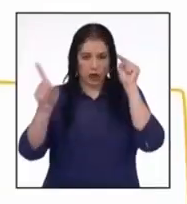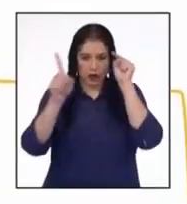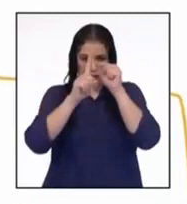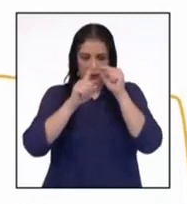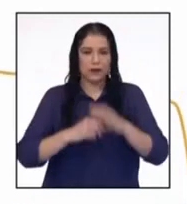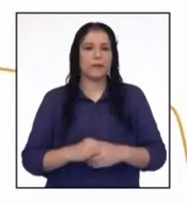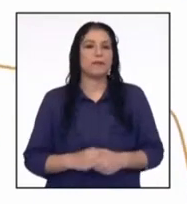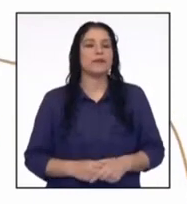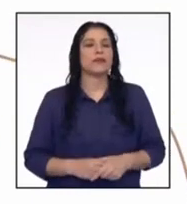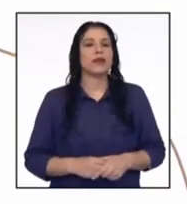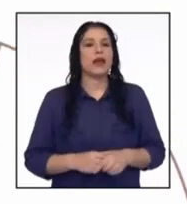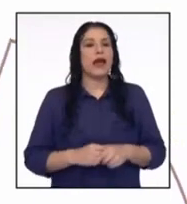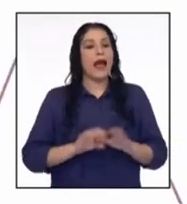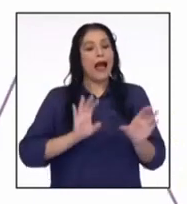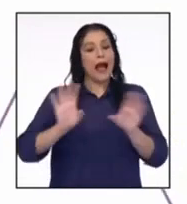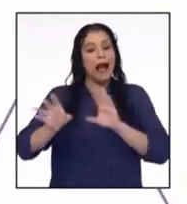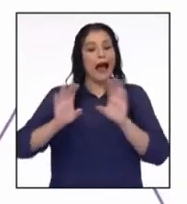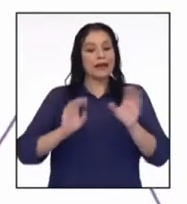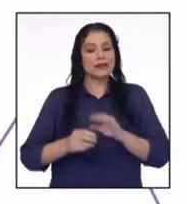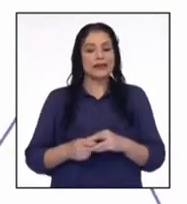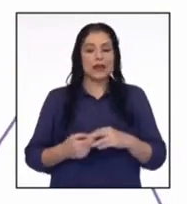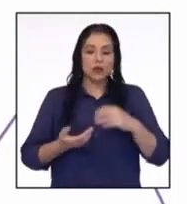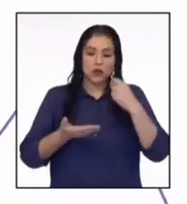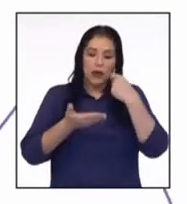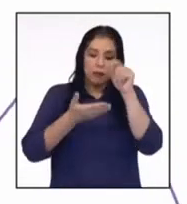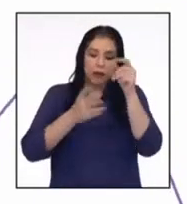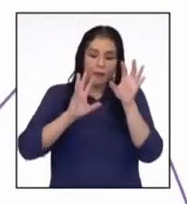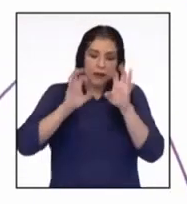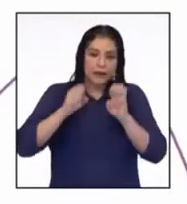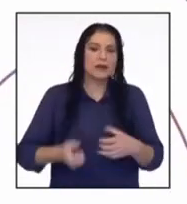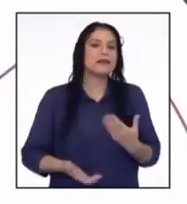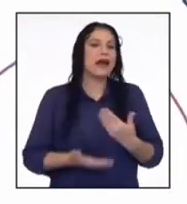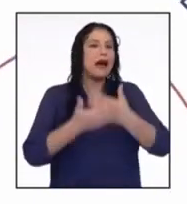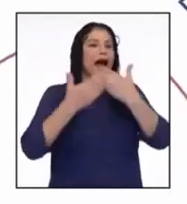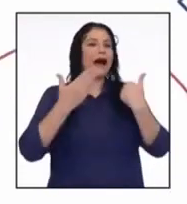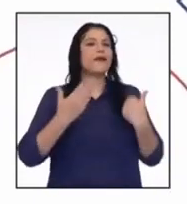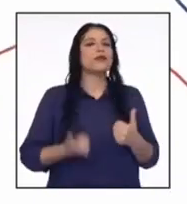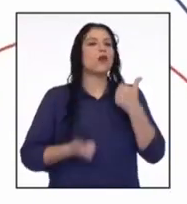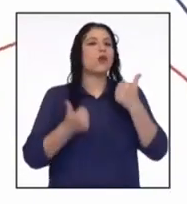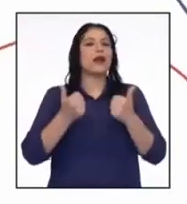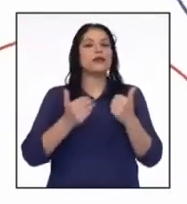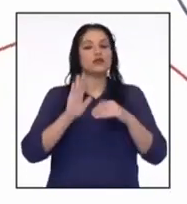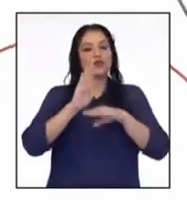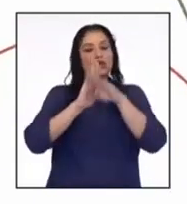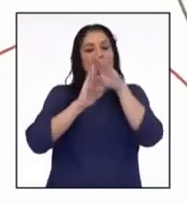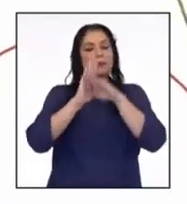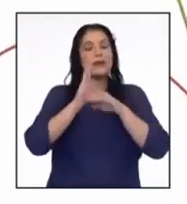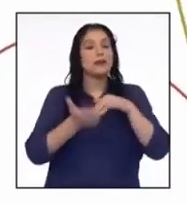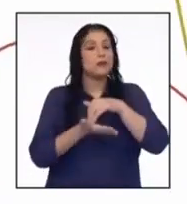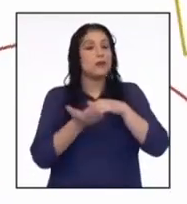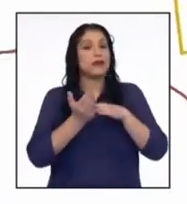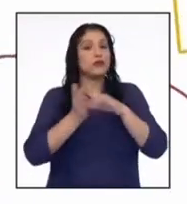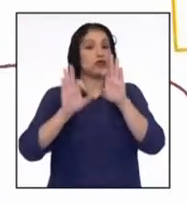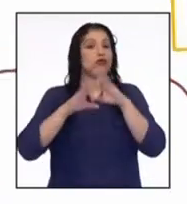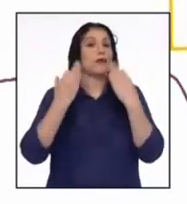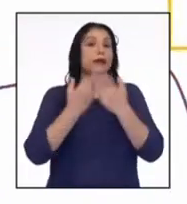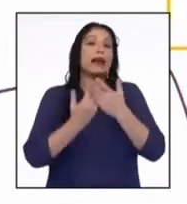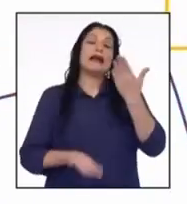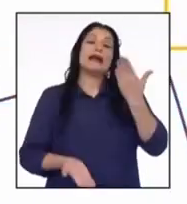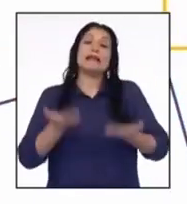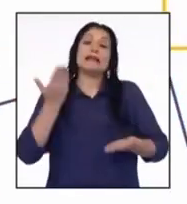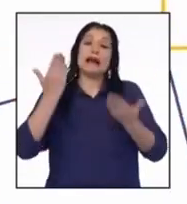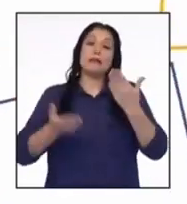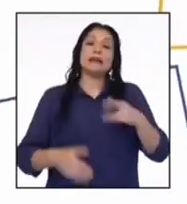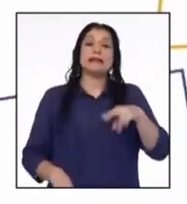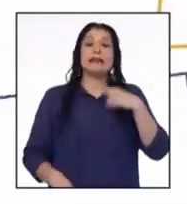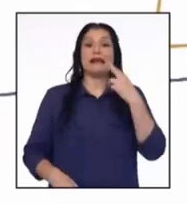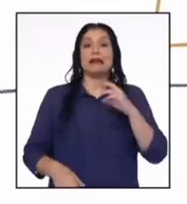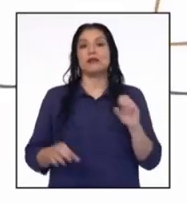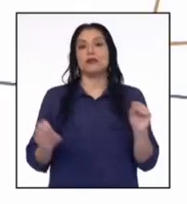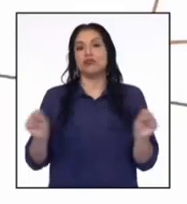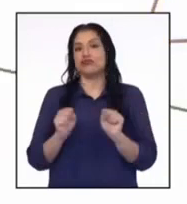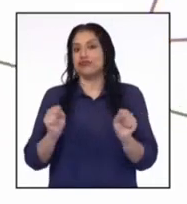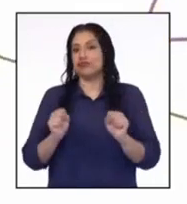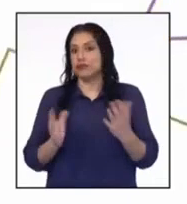es elaborar un diagnóstico preliminar de los niveles de vulnerabilidad de tu familia ante el riesgo de un